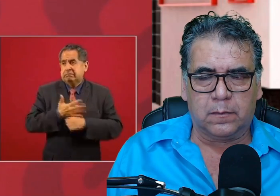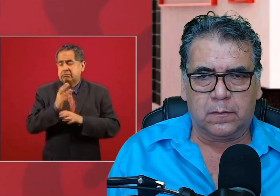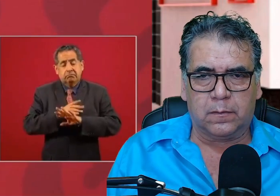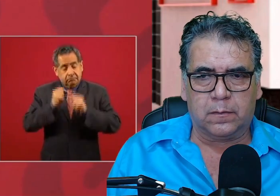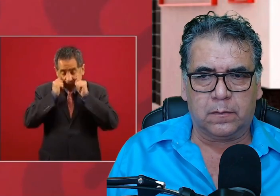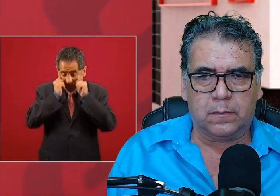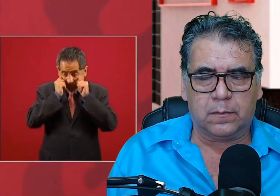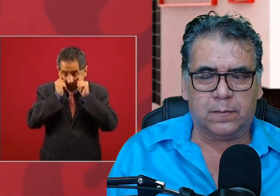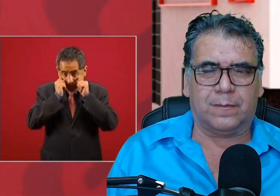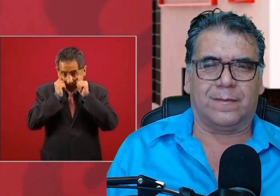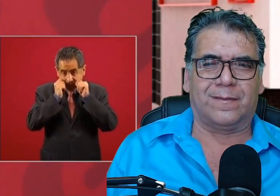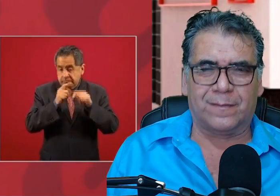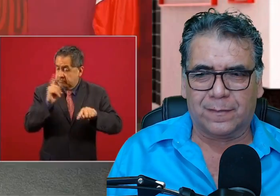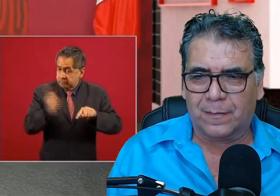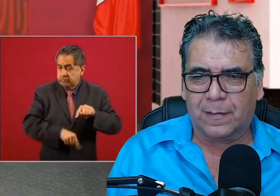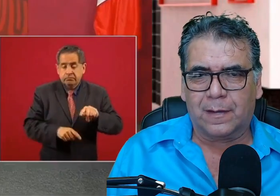corruptos,